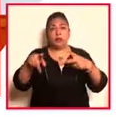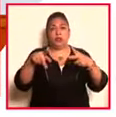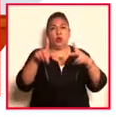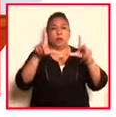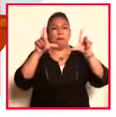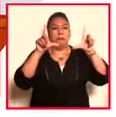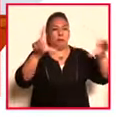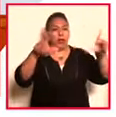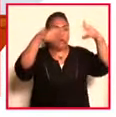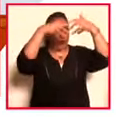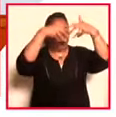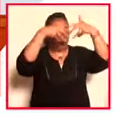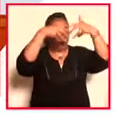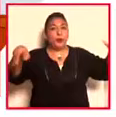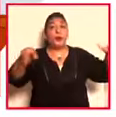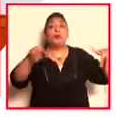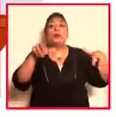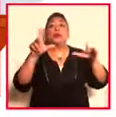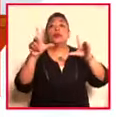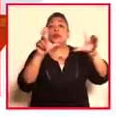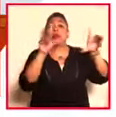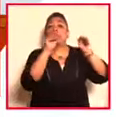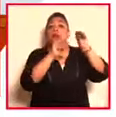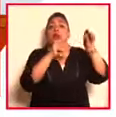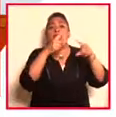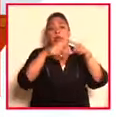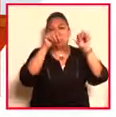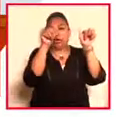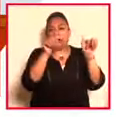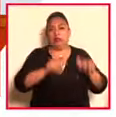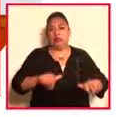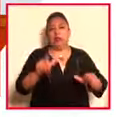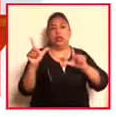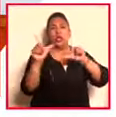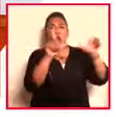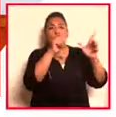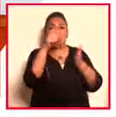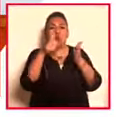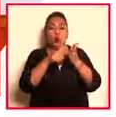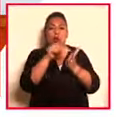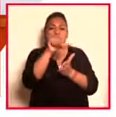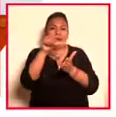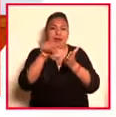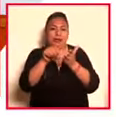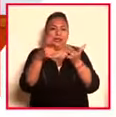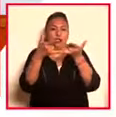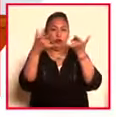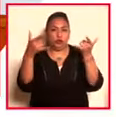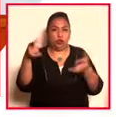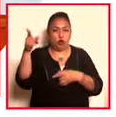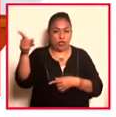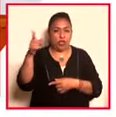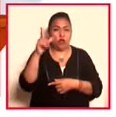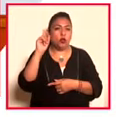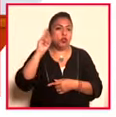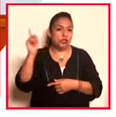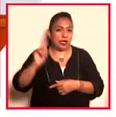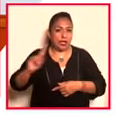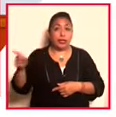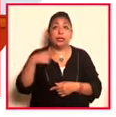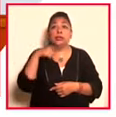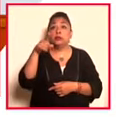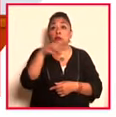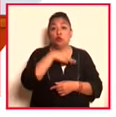placa conmemorativa creada por el artista y emplazada en el Centro Histórico de Zacatecas. El municipio de